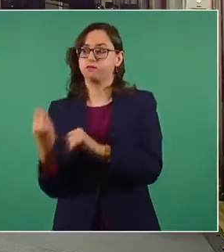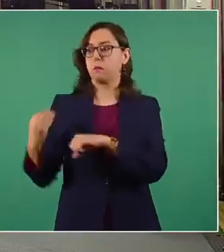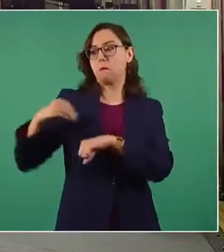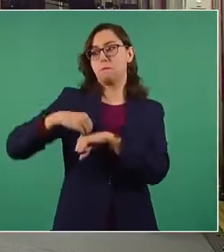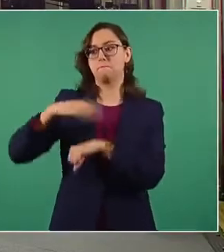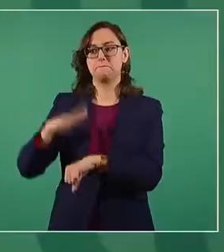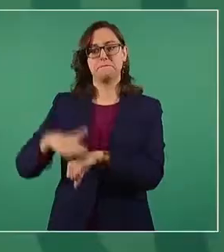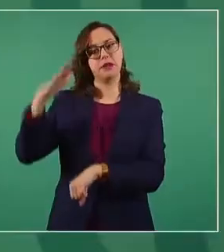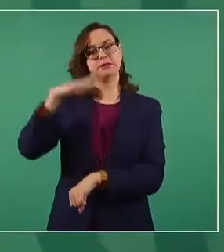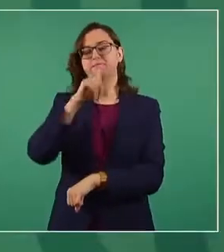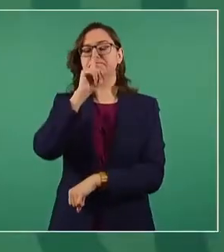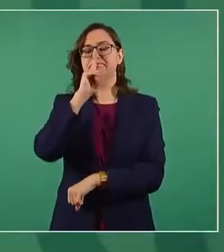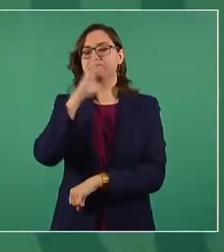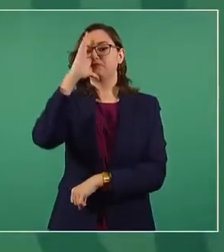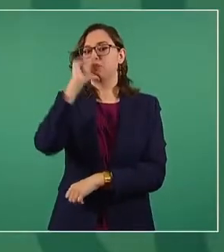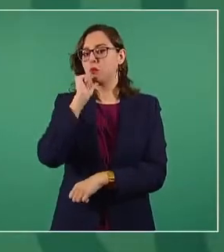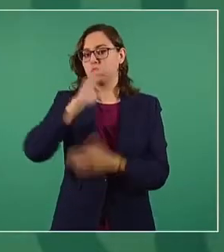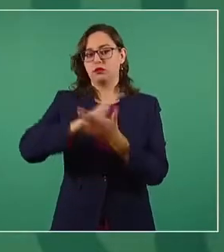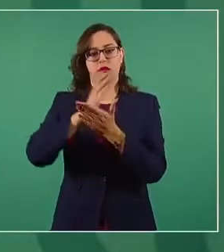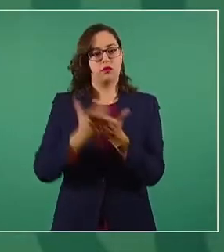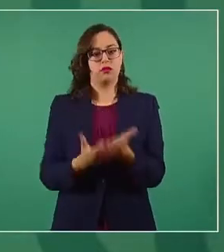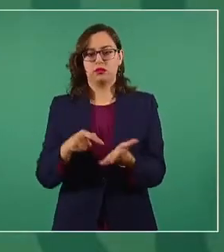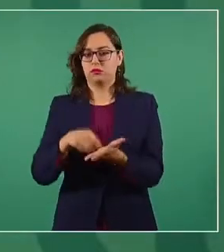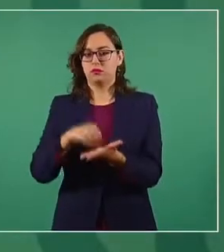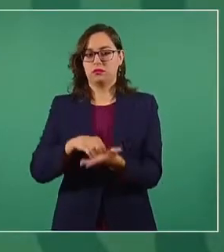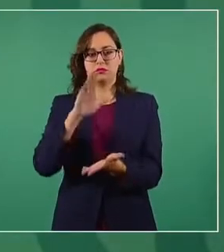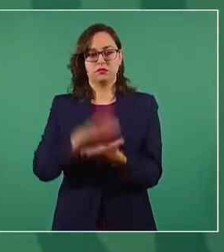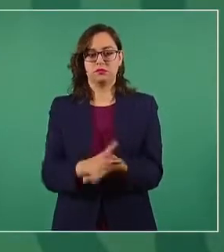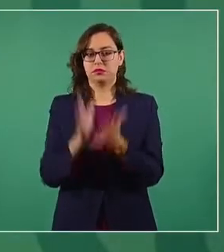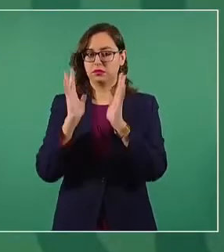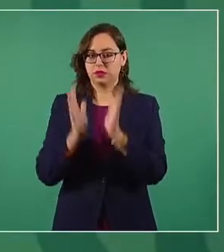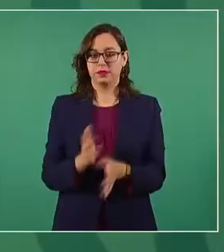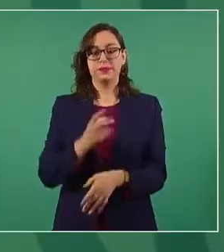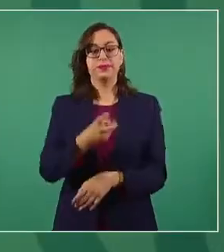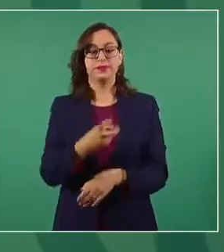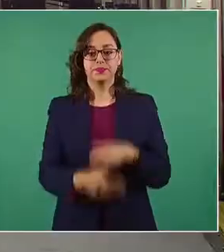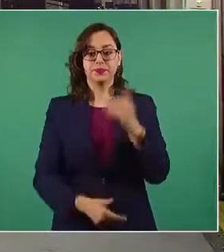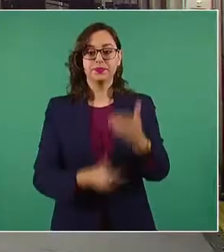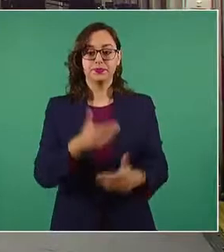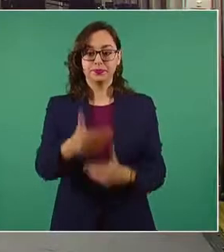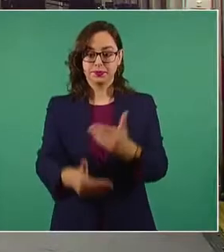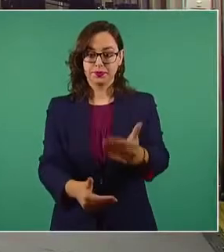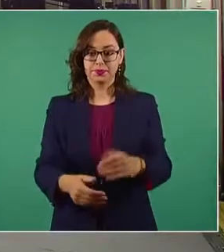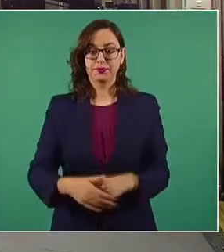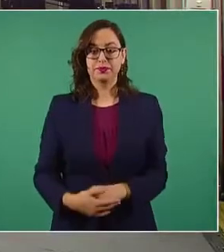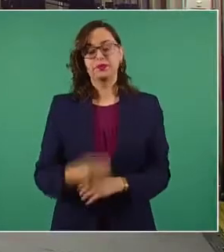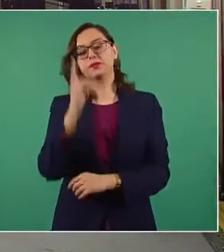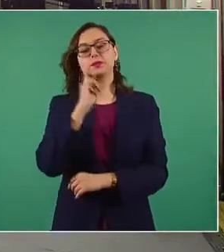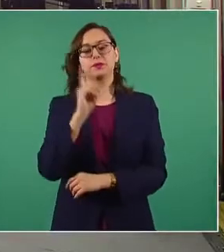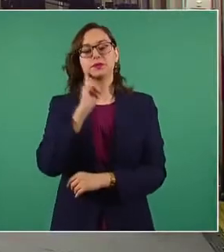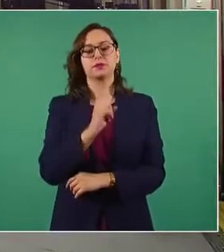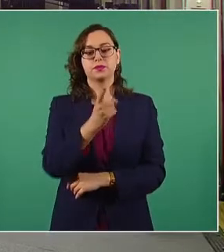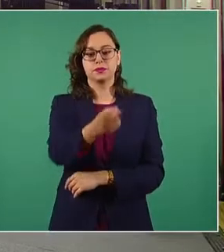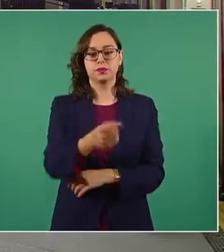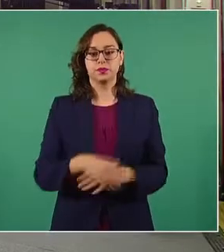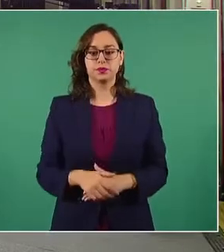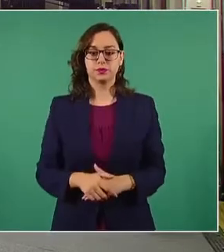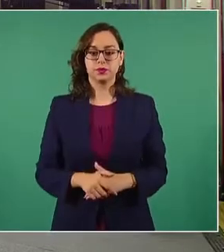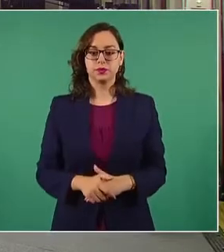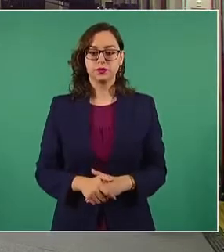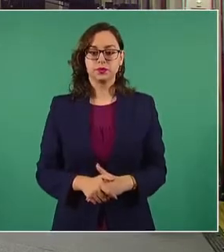Entonces, se está avanzando en ese sentido. La compañera.